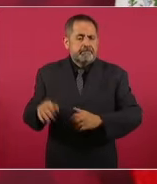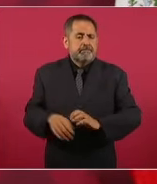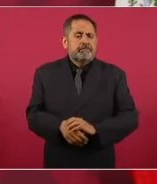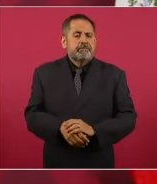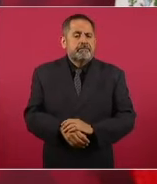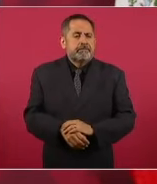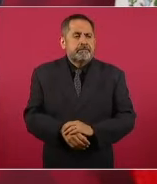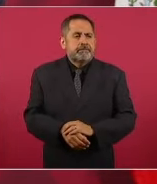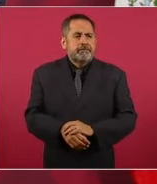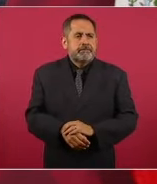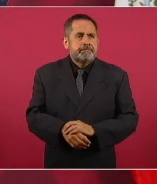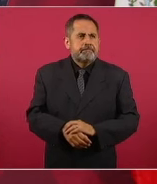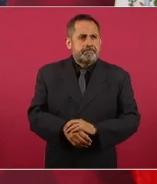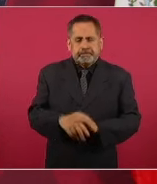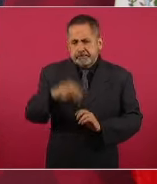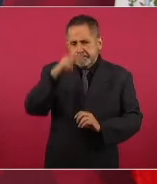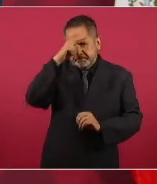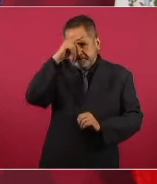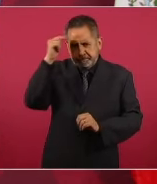de Nayarit,